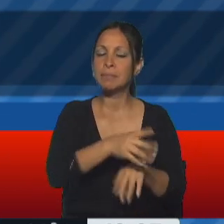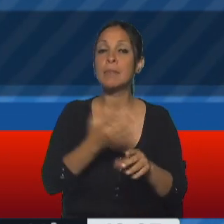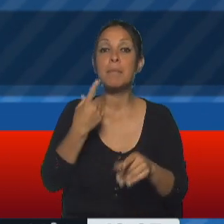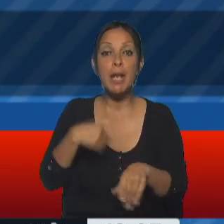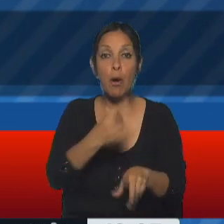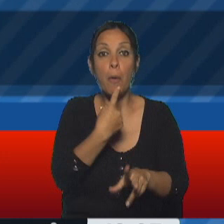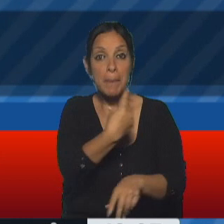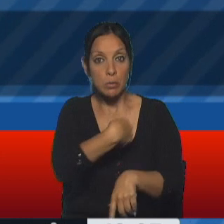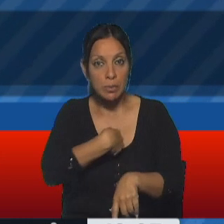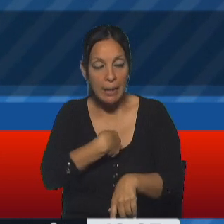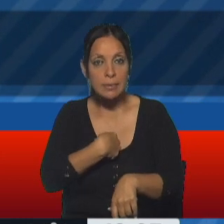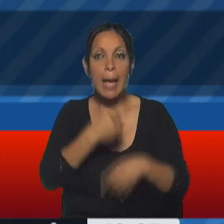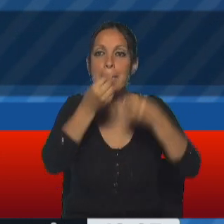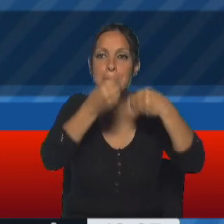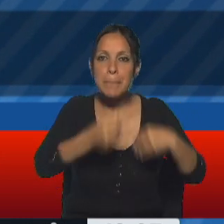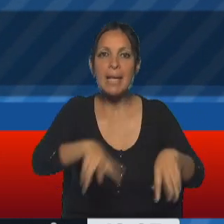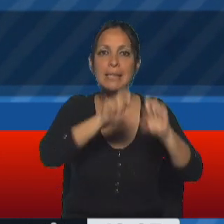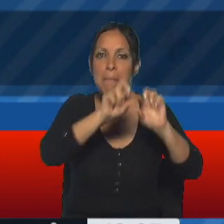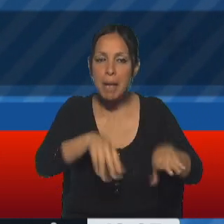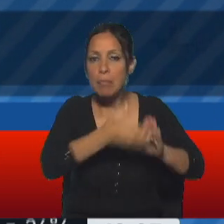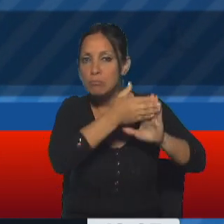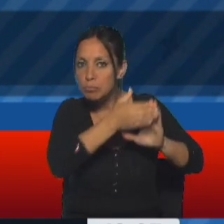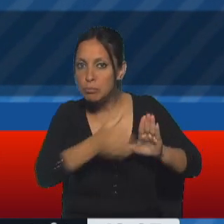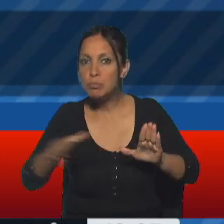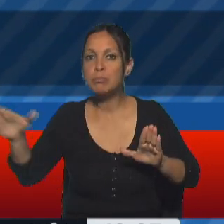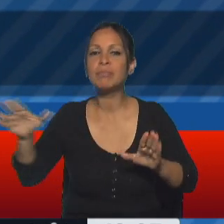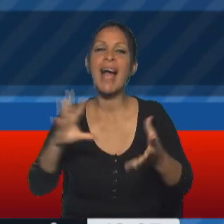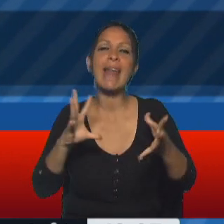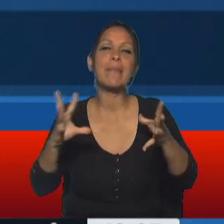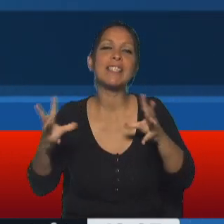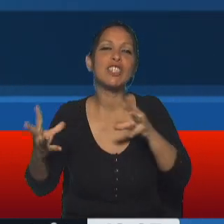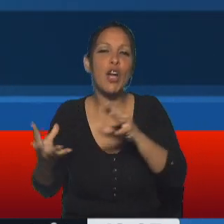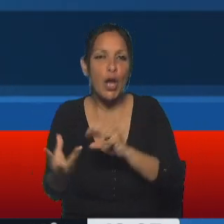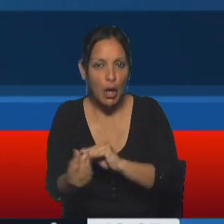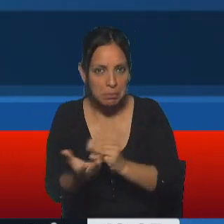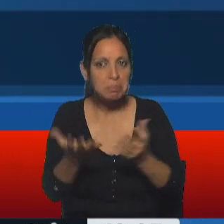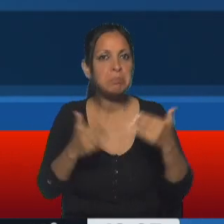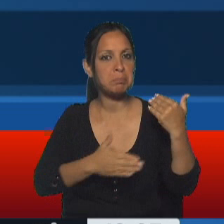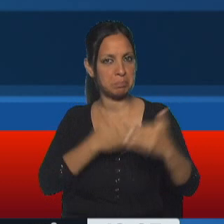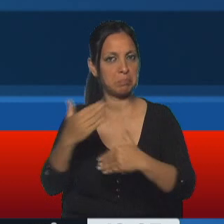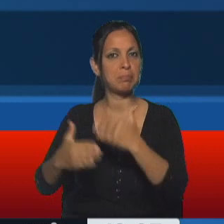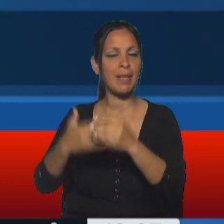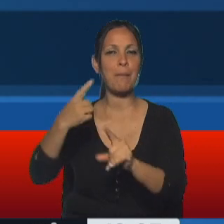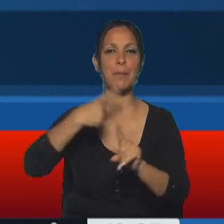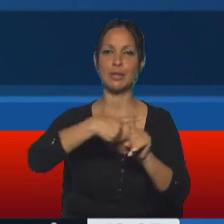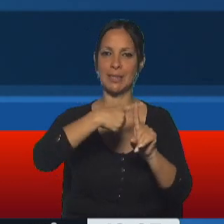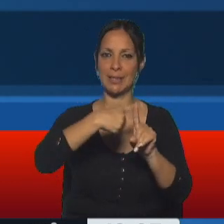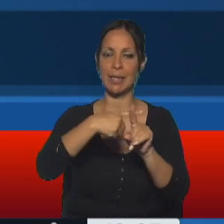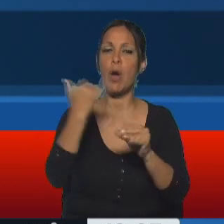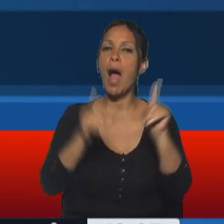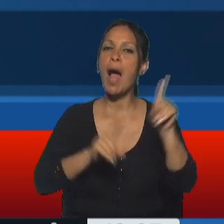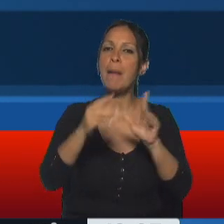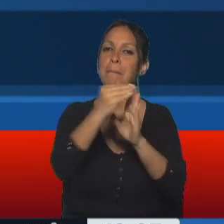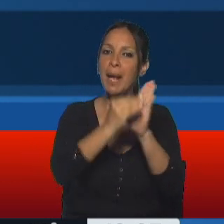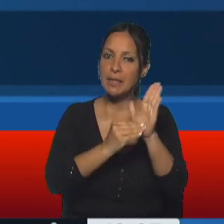que siempre requiere un periodo de adaptación, está siendo bueno. Hay retroceso de precios y